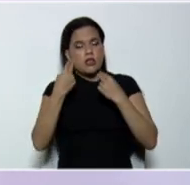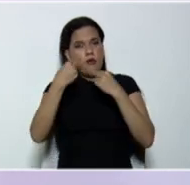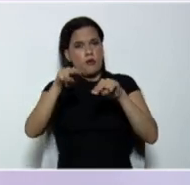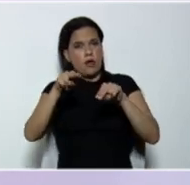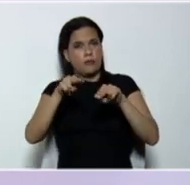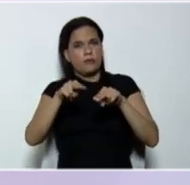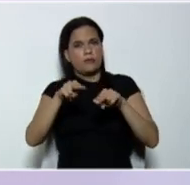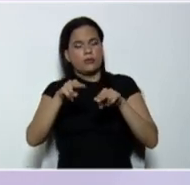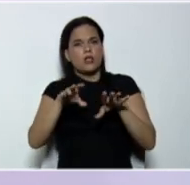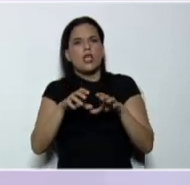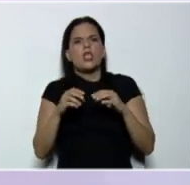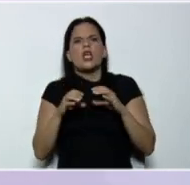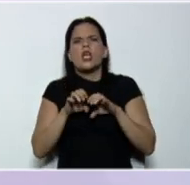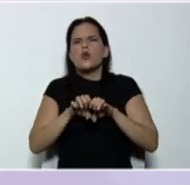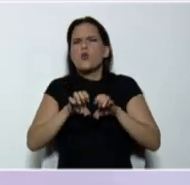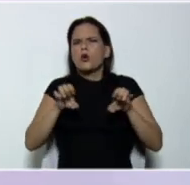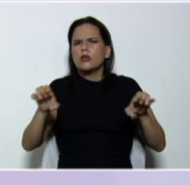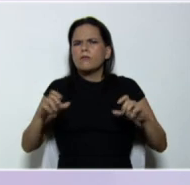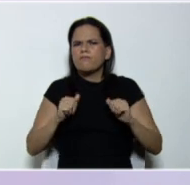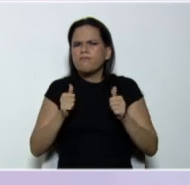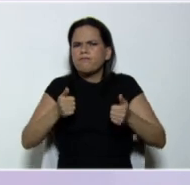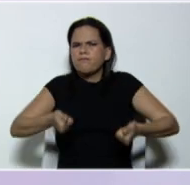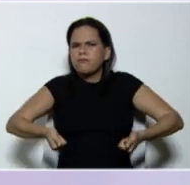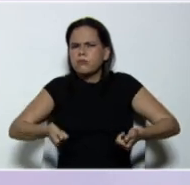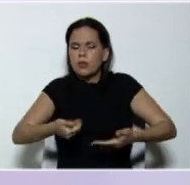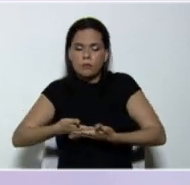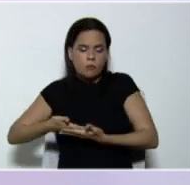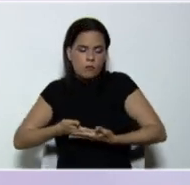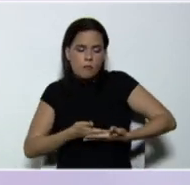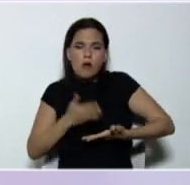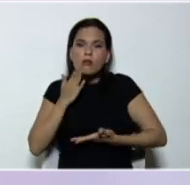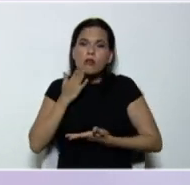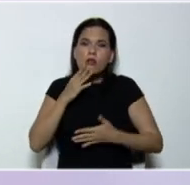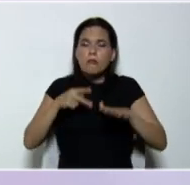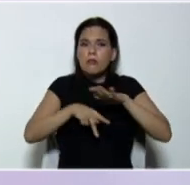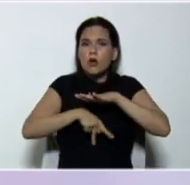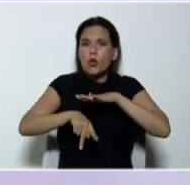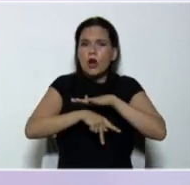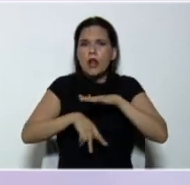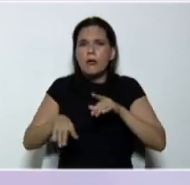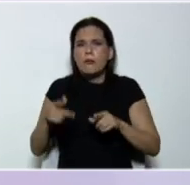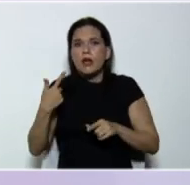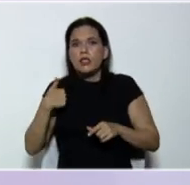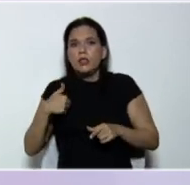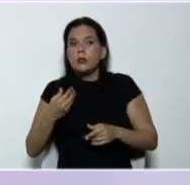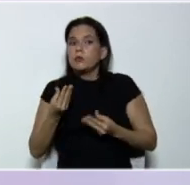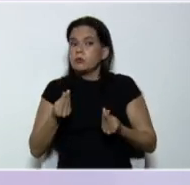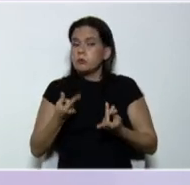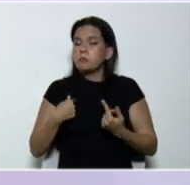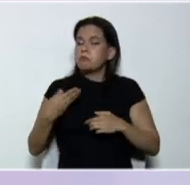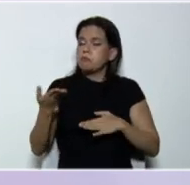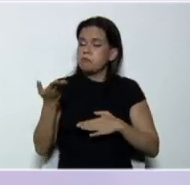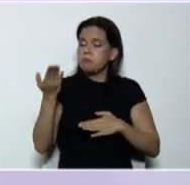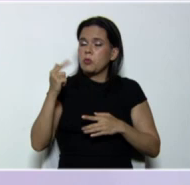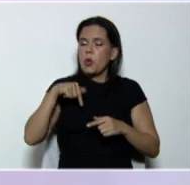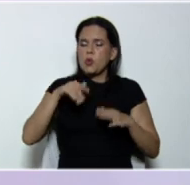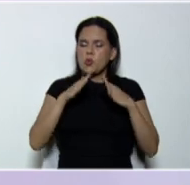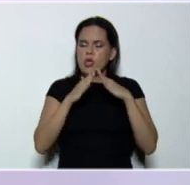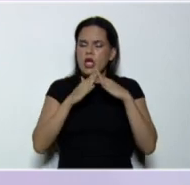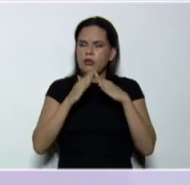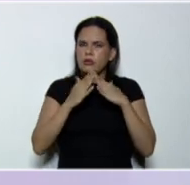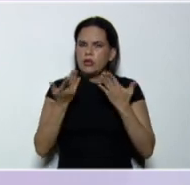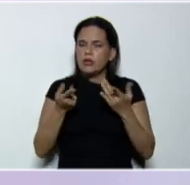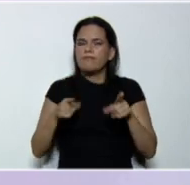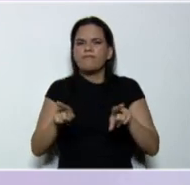sus dos etapas, maternal y preescolar, van a tener una maravillosa aventura en nuestro hogar, en nuestra casa,